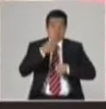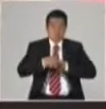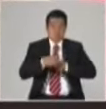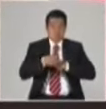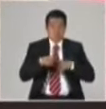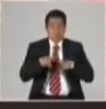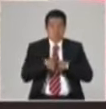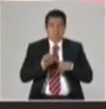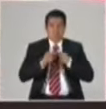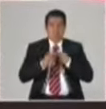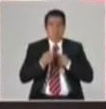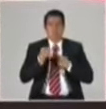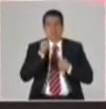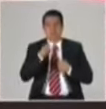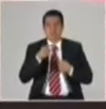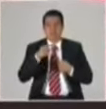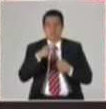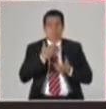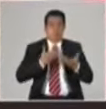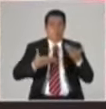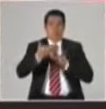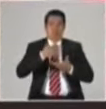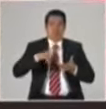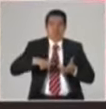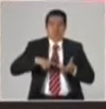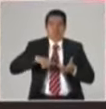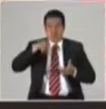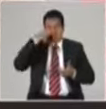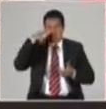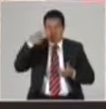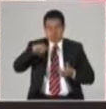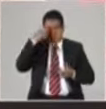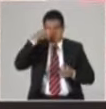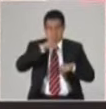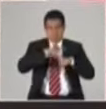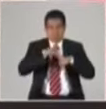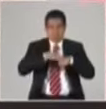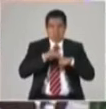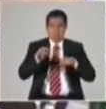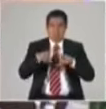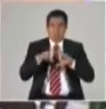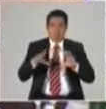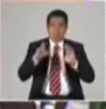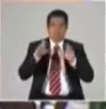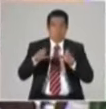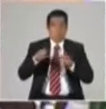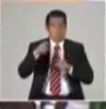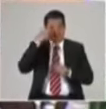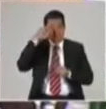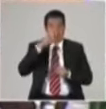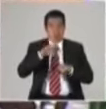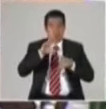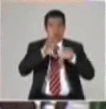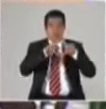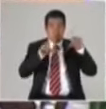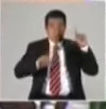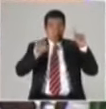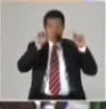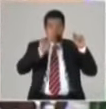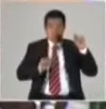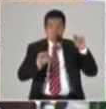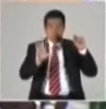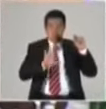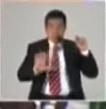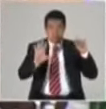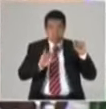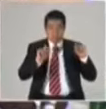se están generando sinergias positivas en la región del sureste del país y se ha invertido como nunca antes